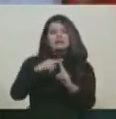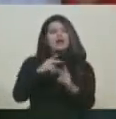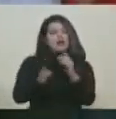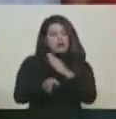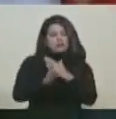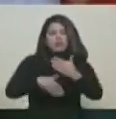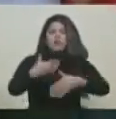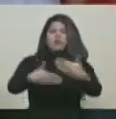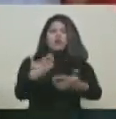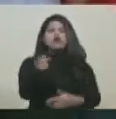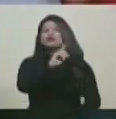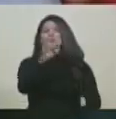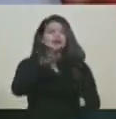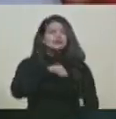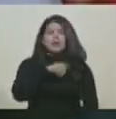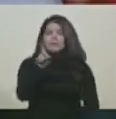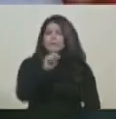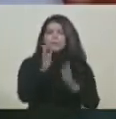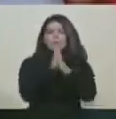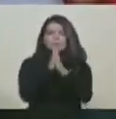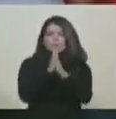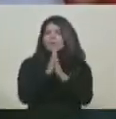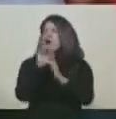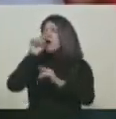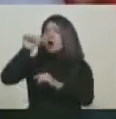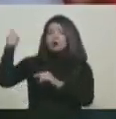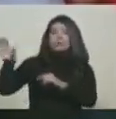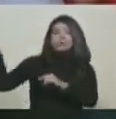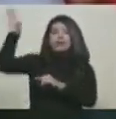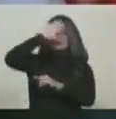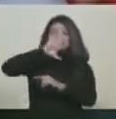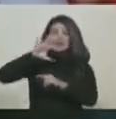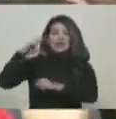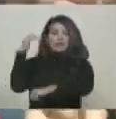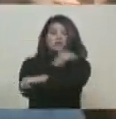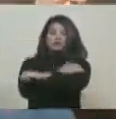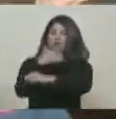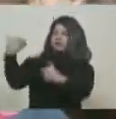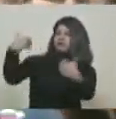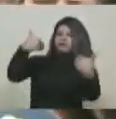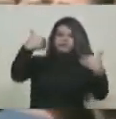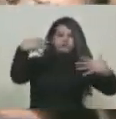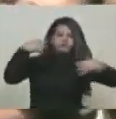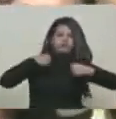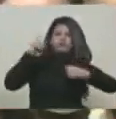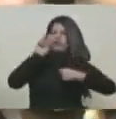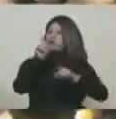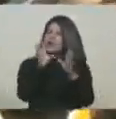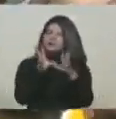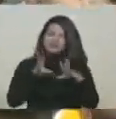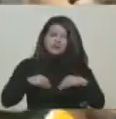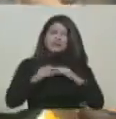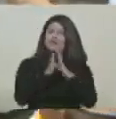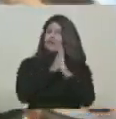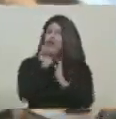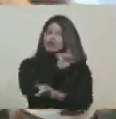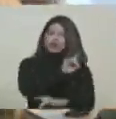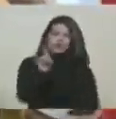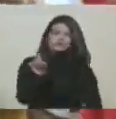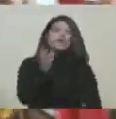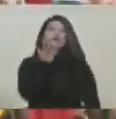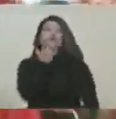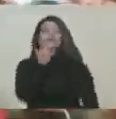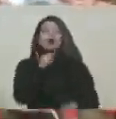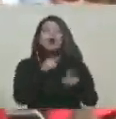ahora. No permitamos que la derecha internacional meta sus garras en Venezuela. No permitamos que la candidata